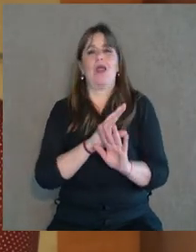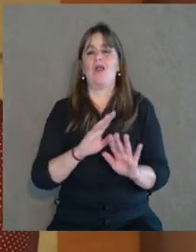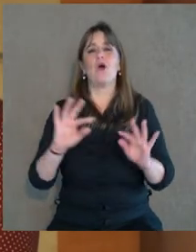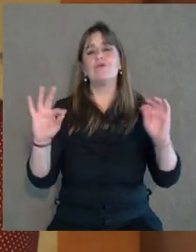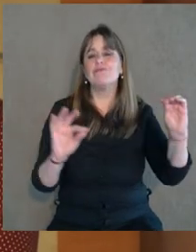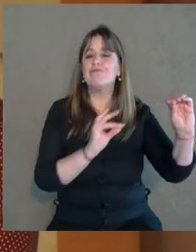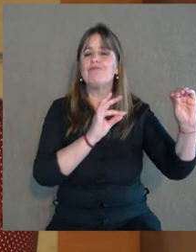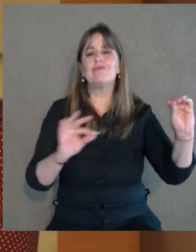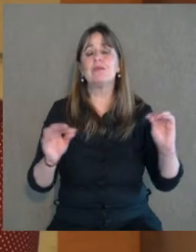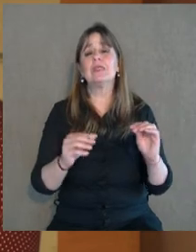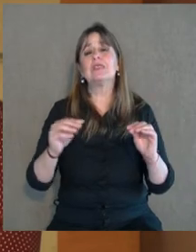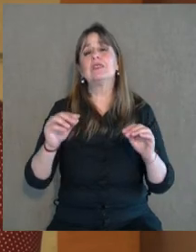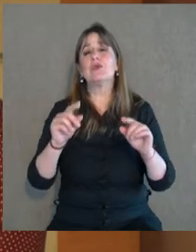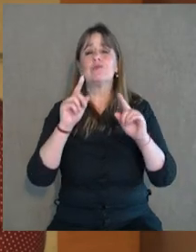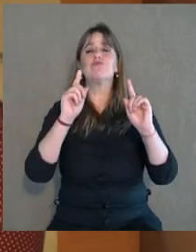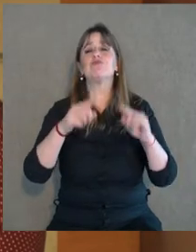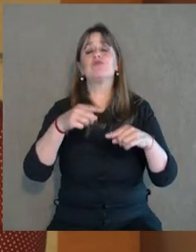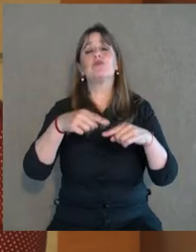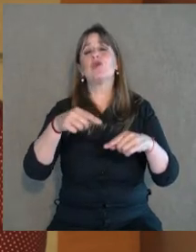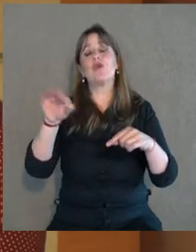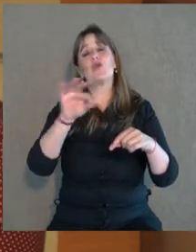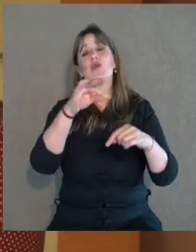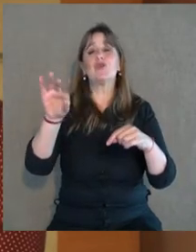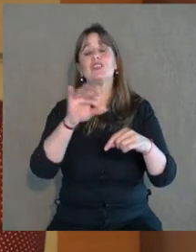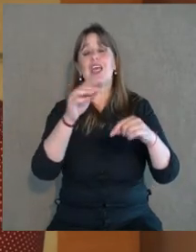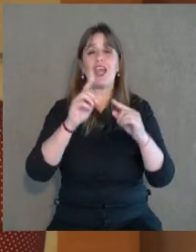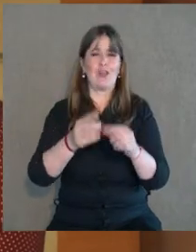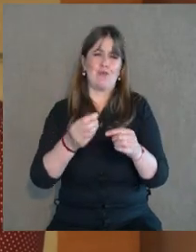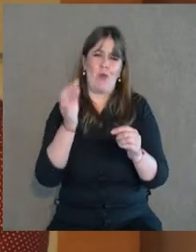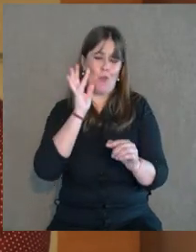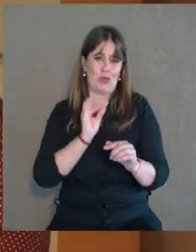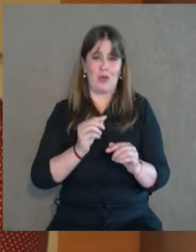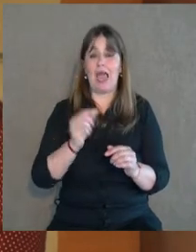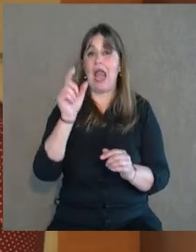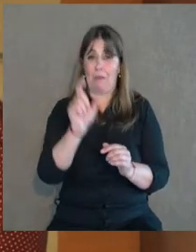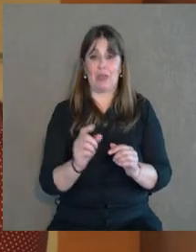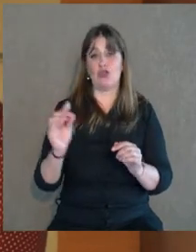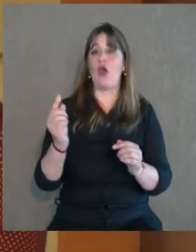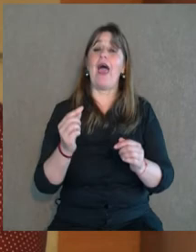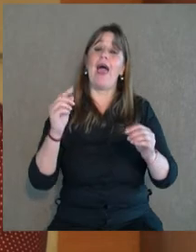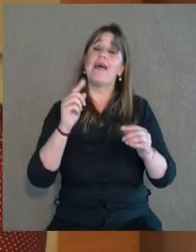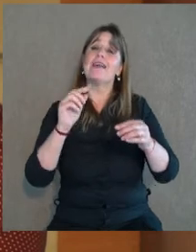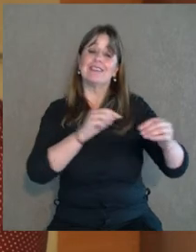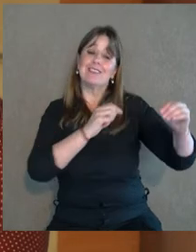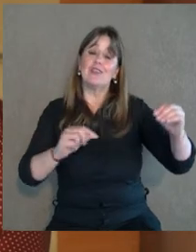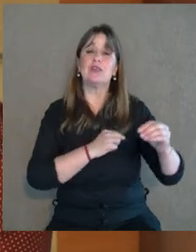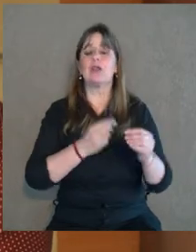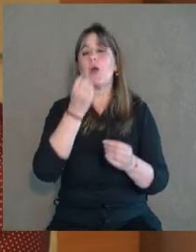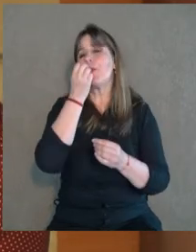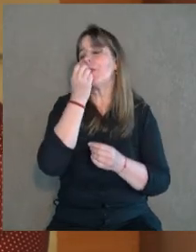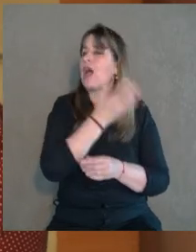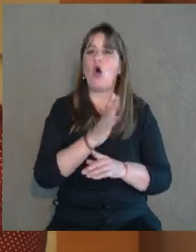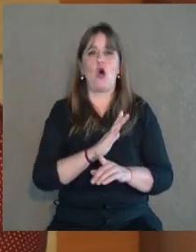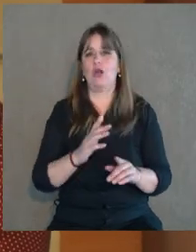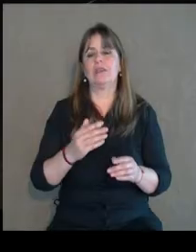es un concierto que ofrece muchas oportunidades al solista para demostrar y para demostrar junto con la orquesta no lo mejor que tiene